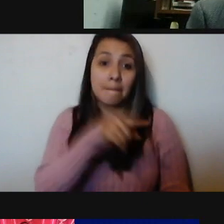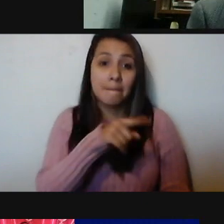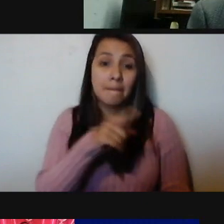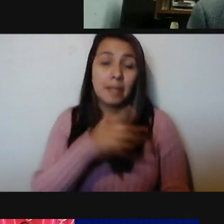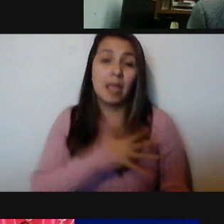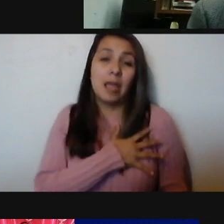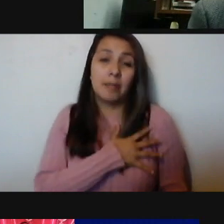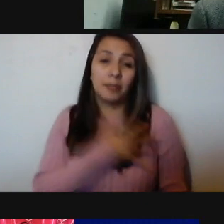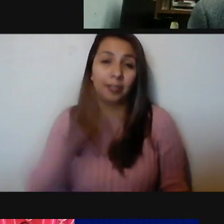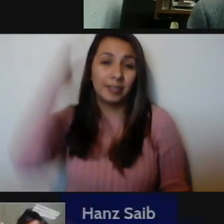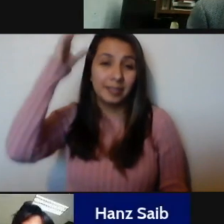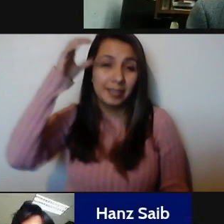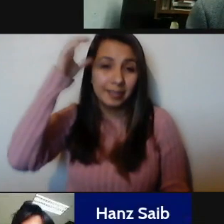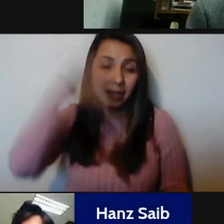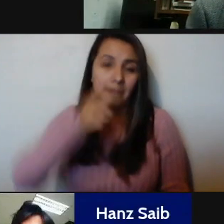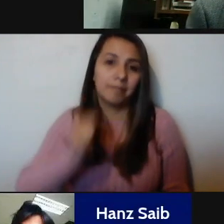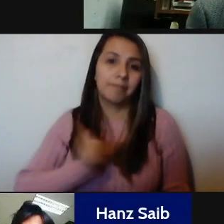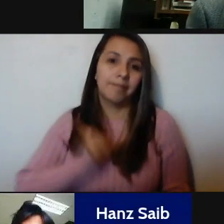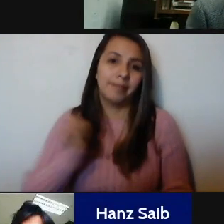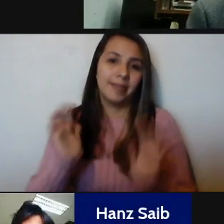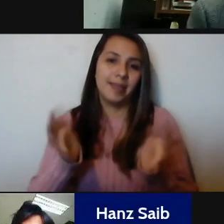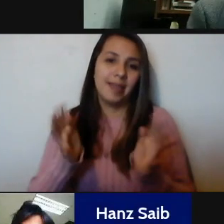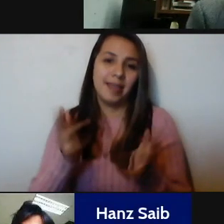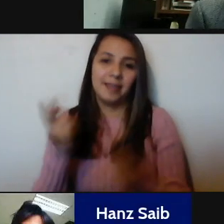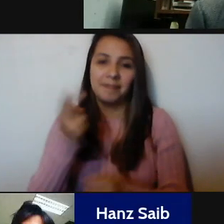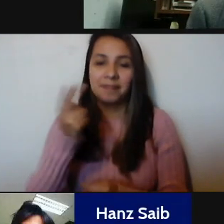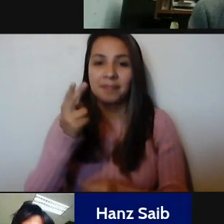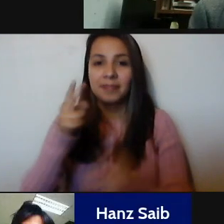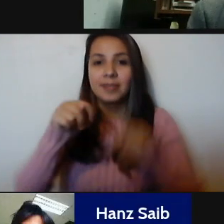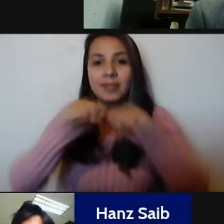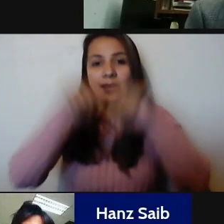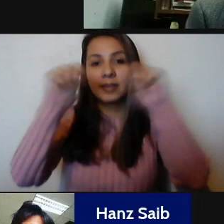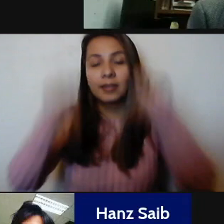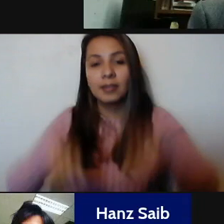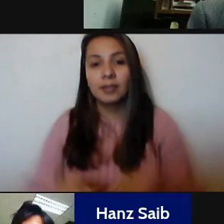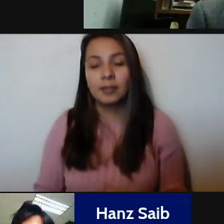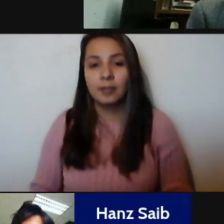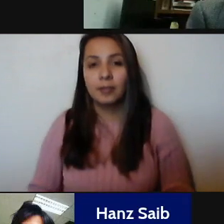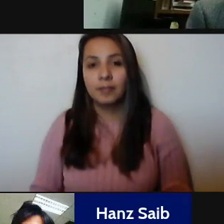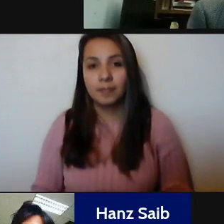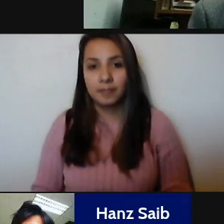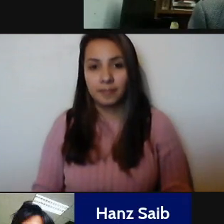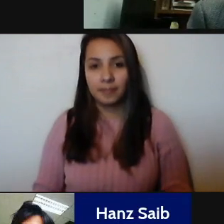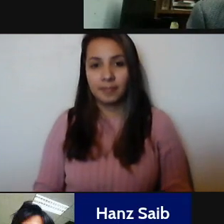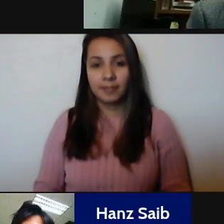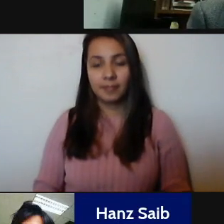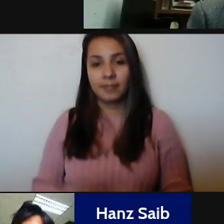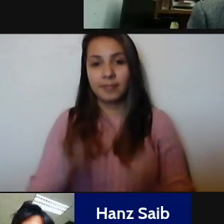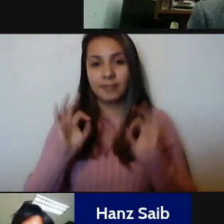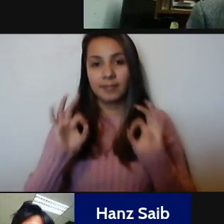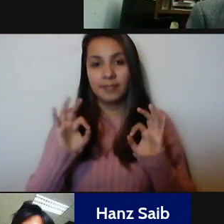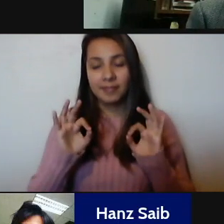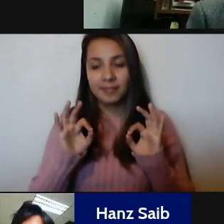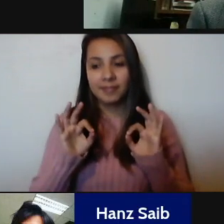Perfecto. Ya que se reencontró con su amor por la ciencia, pues que se titule. Muy bien, gracias.